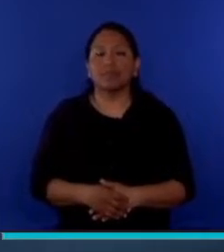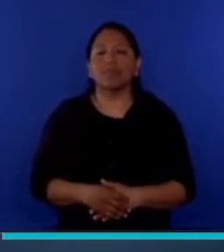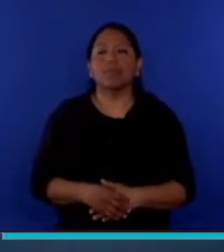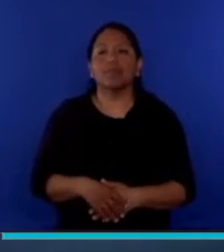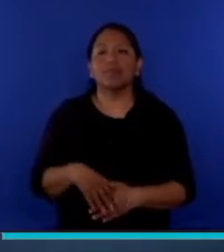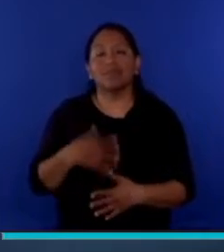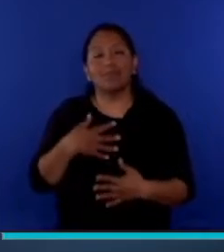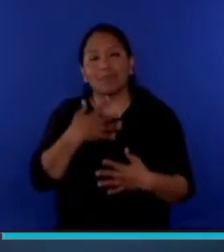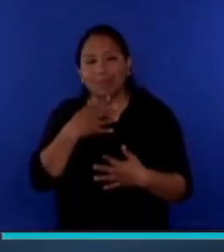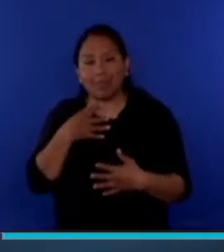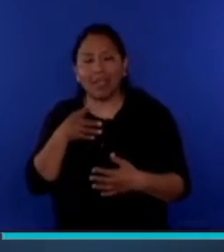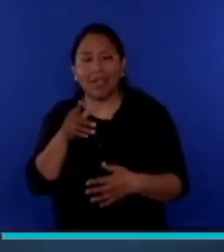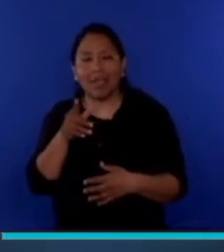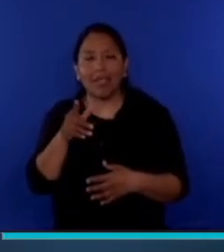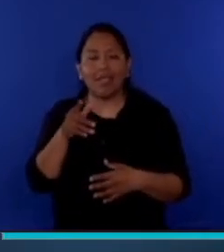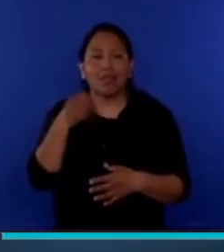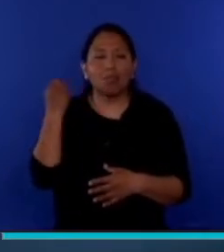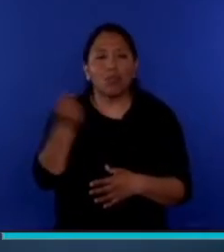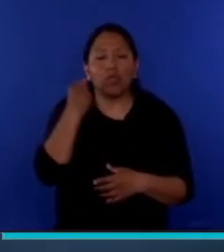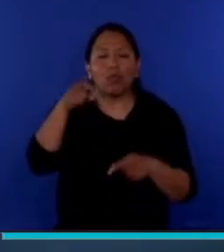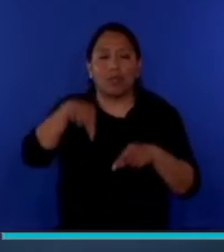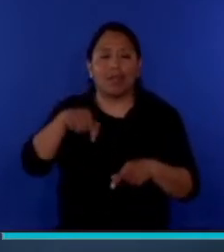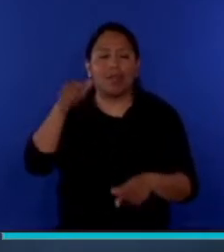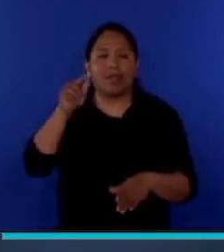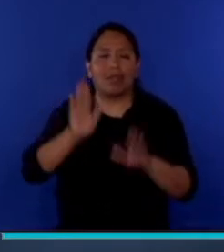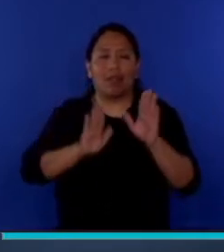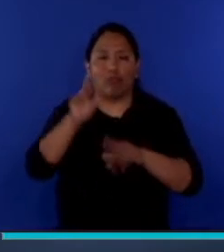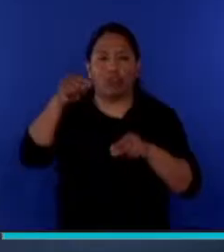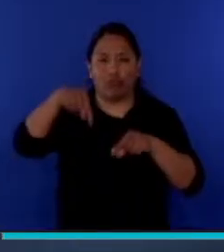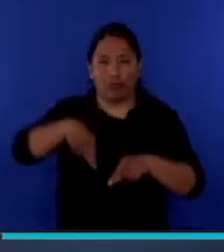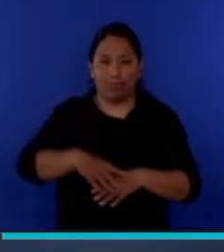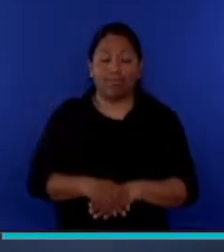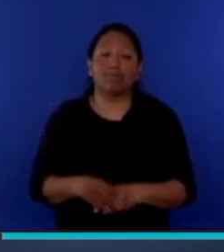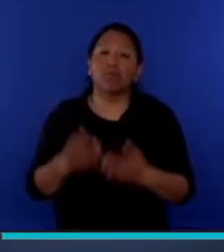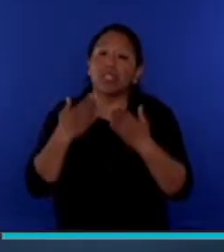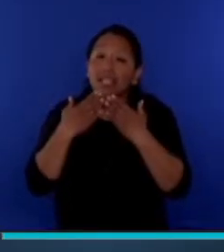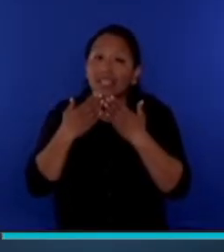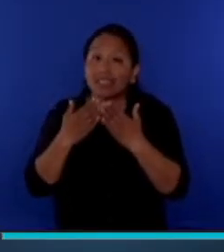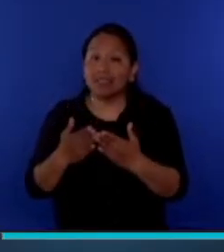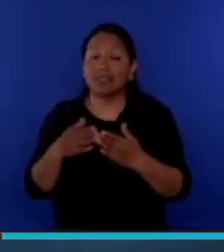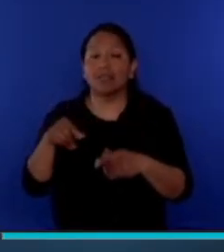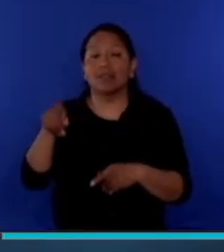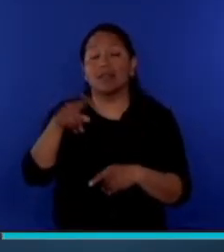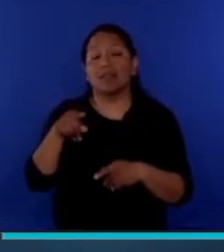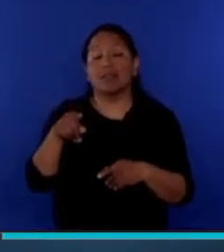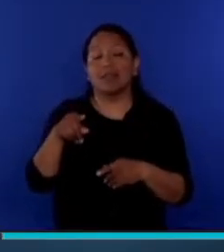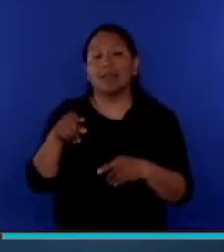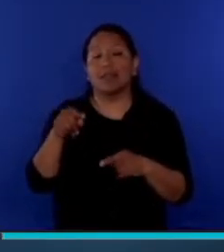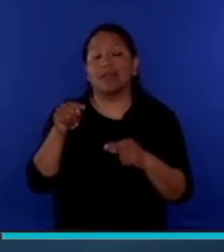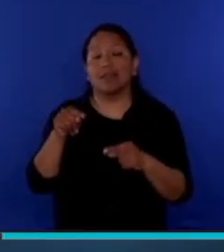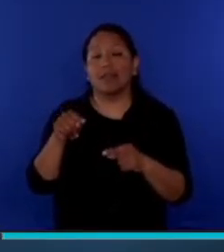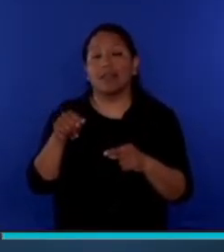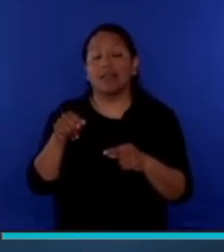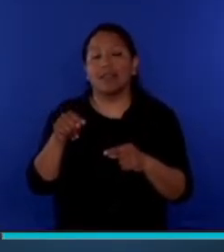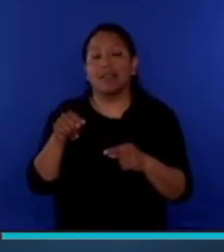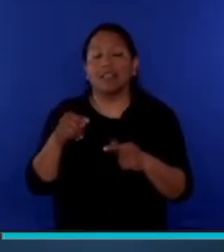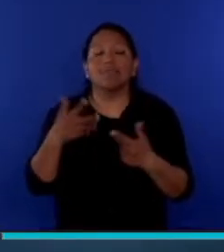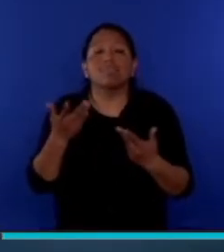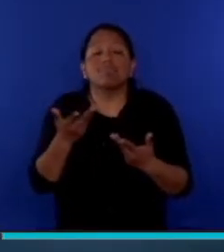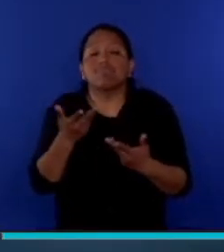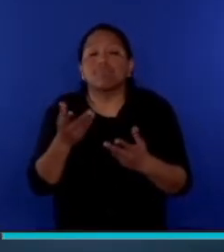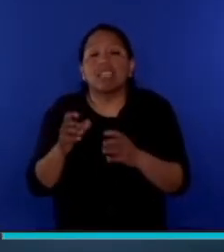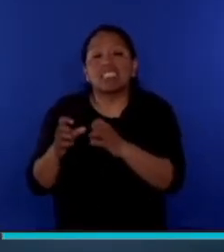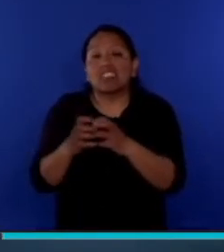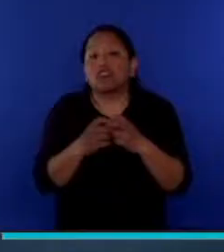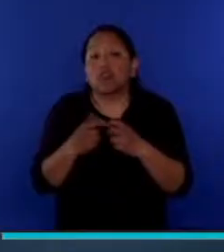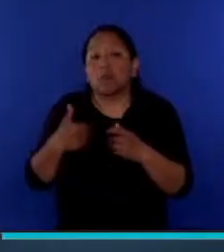realmente muy importante lo que estamos votando hoy. Y por eso quiero agradecer porque además no sé cuántas sesiones más